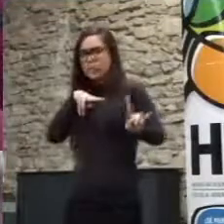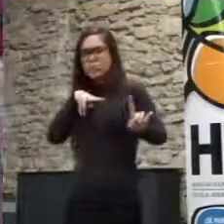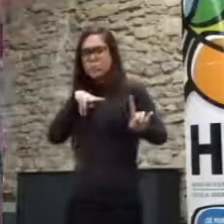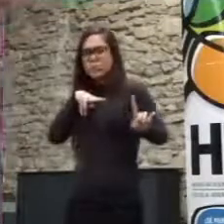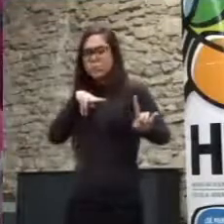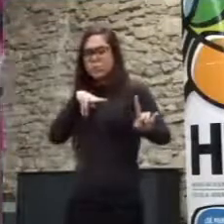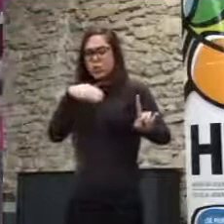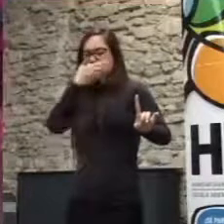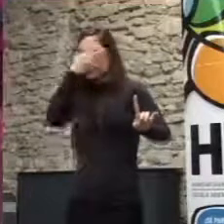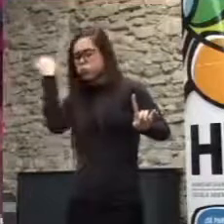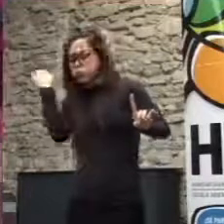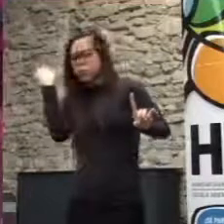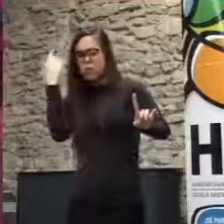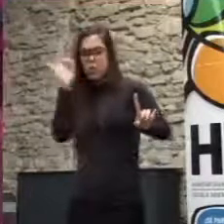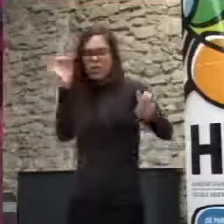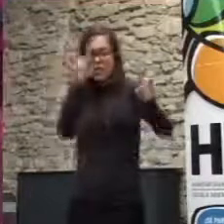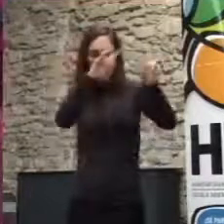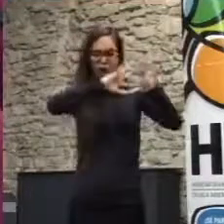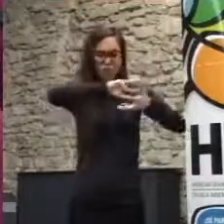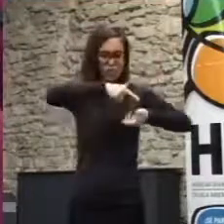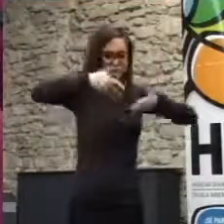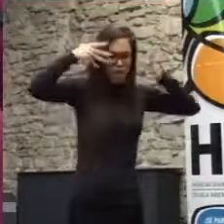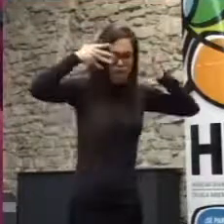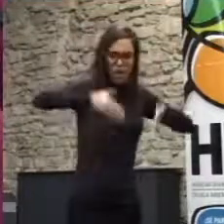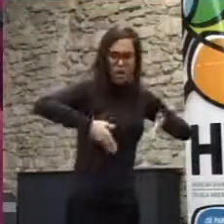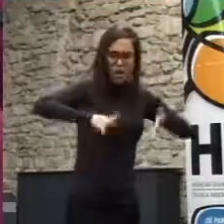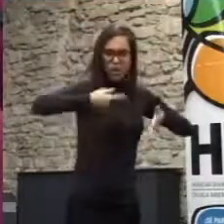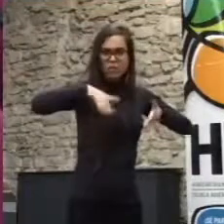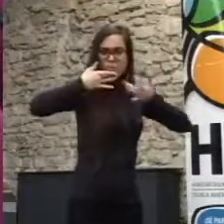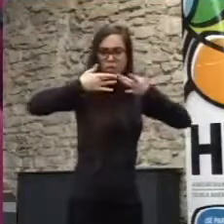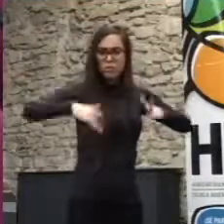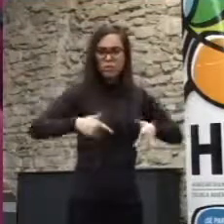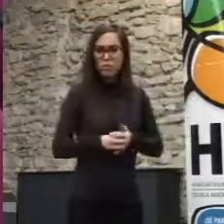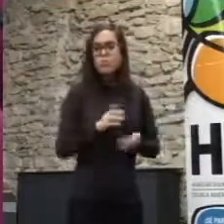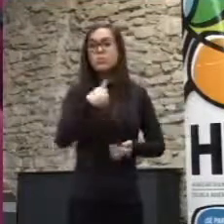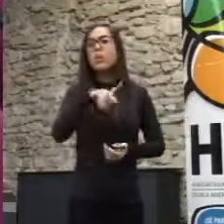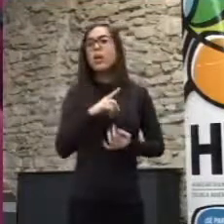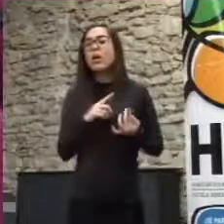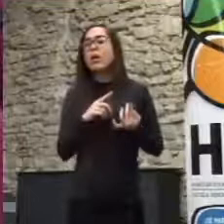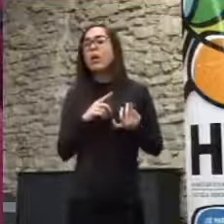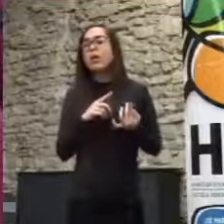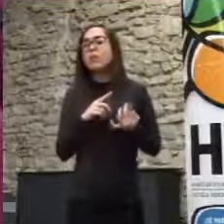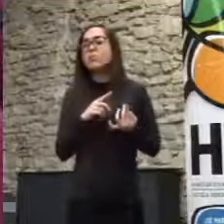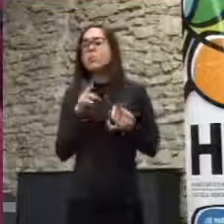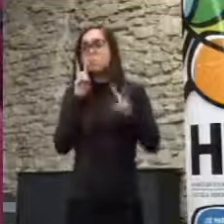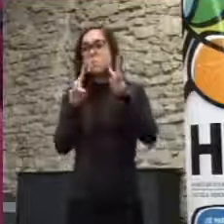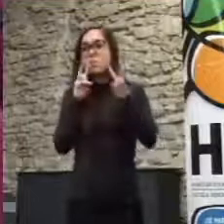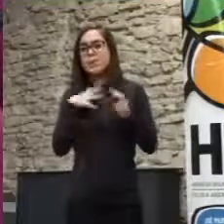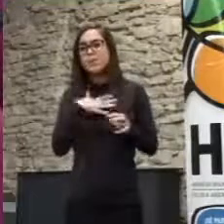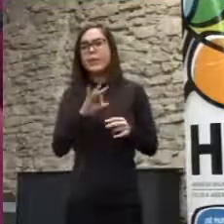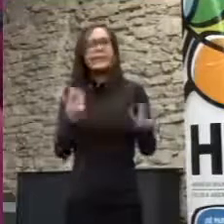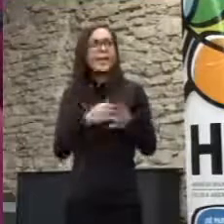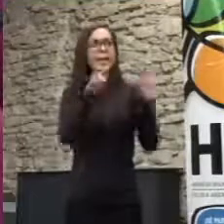medio o del tema que estáis tratando habitualmente, podéis observar que hay ciclos en los que se habla de